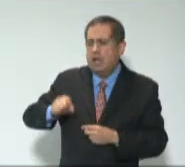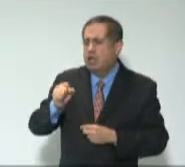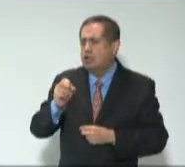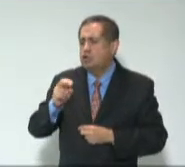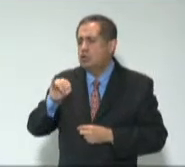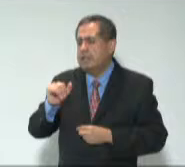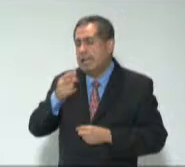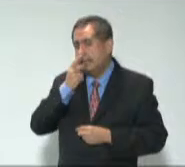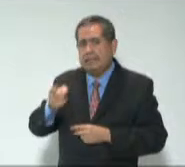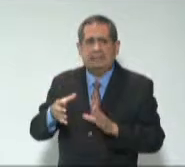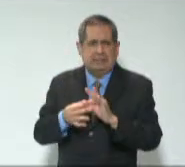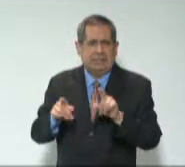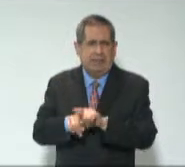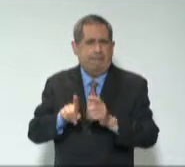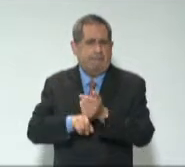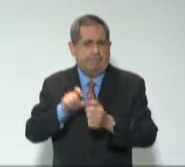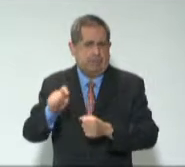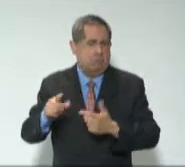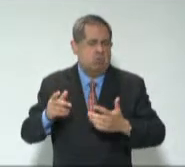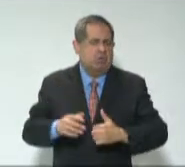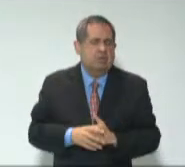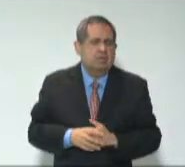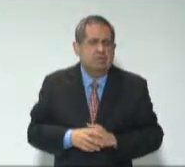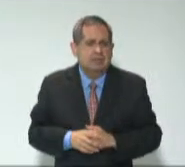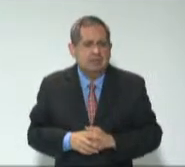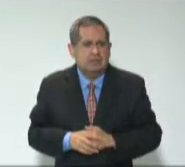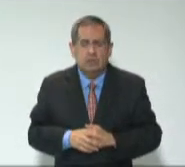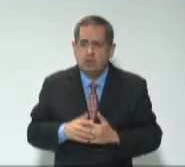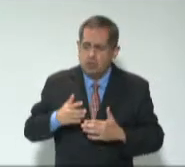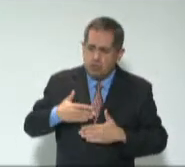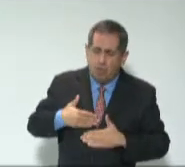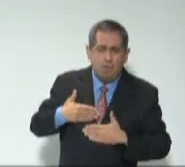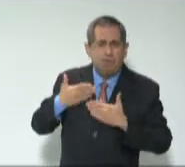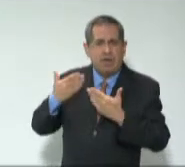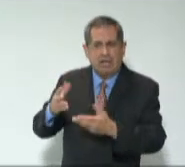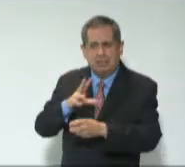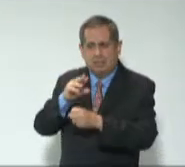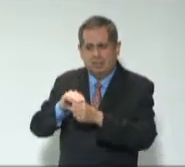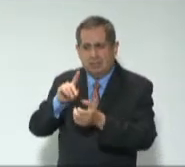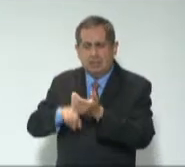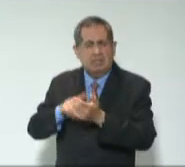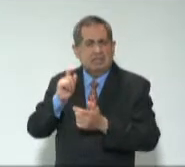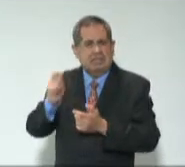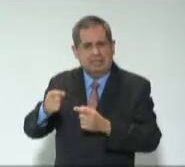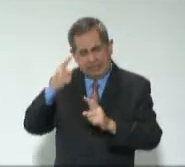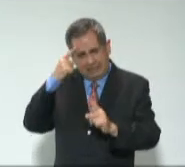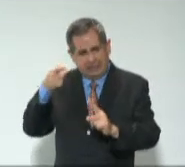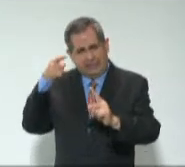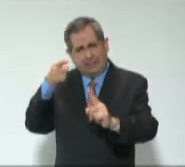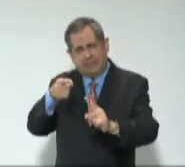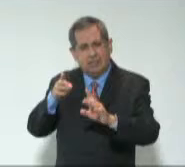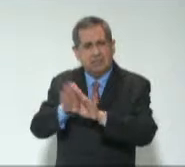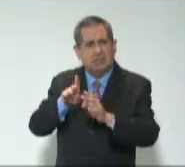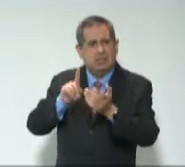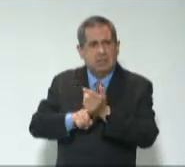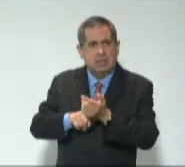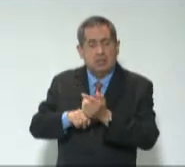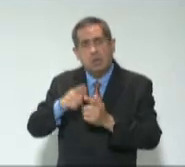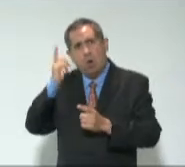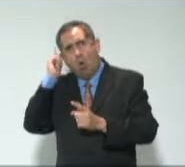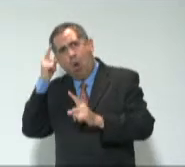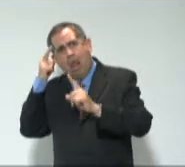de esta primera ronda del panel la confianza está eh cimentada en las